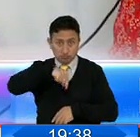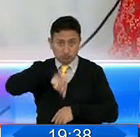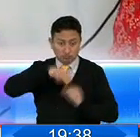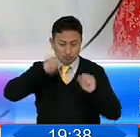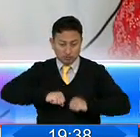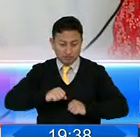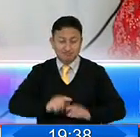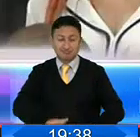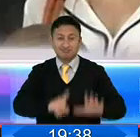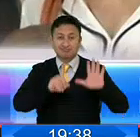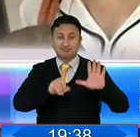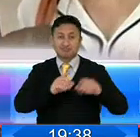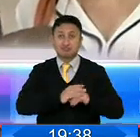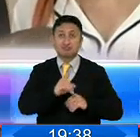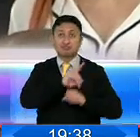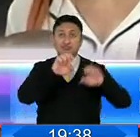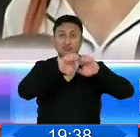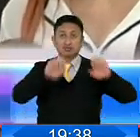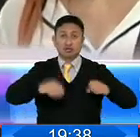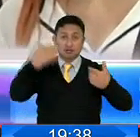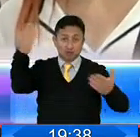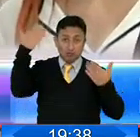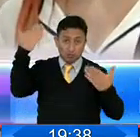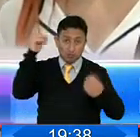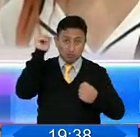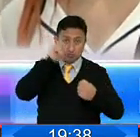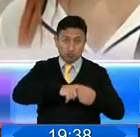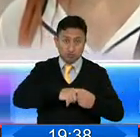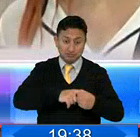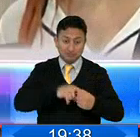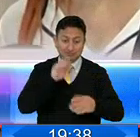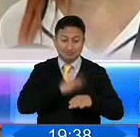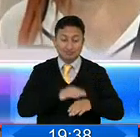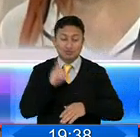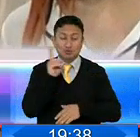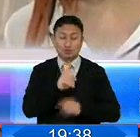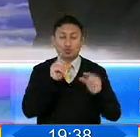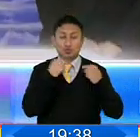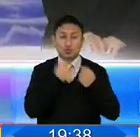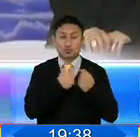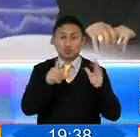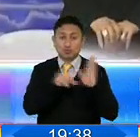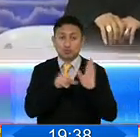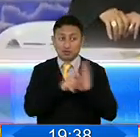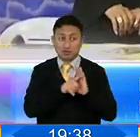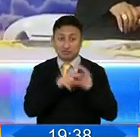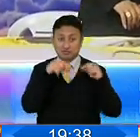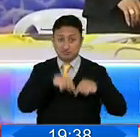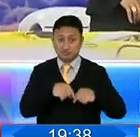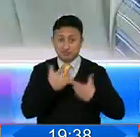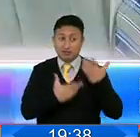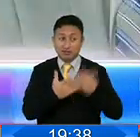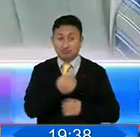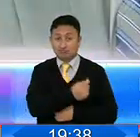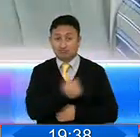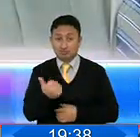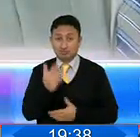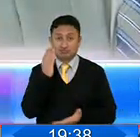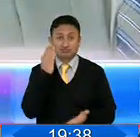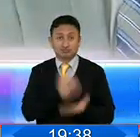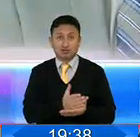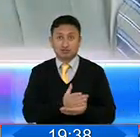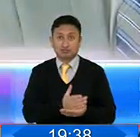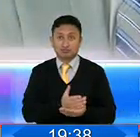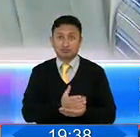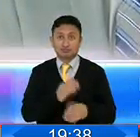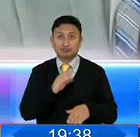la sexta candidatura del empresario Álvaro Noboa, aunque por la situación legal de la agrupación, con riesgo a desaparecer, tuvo que ser suspendido el